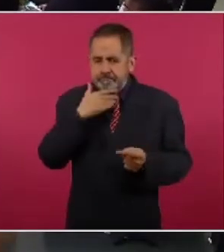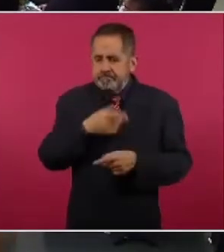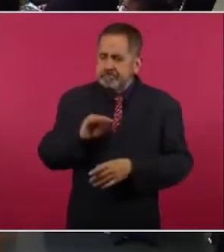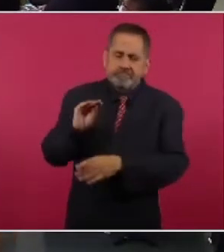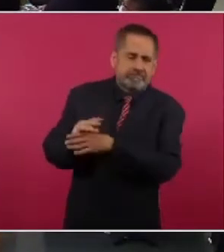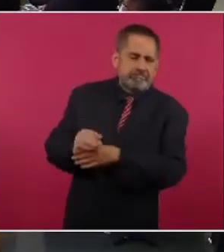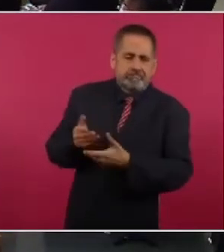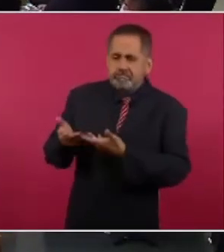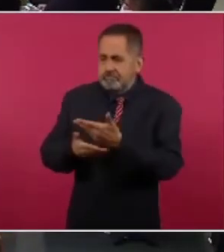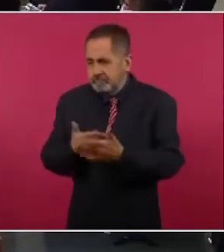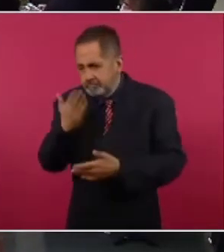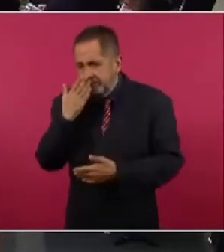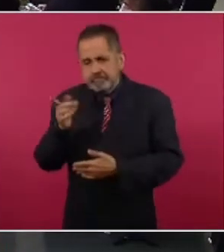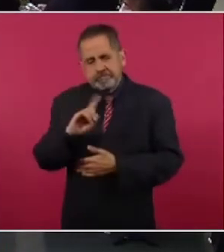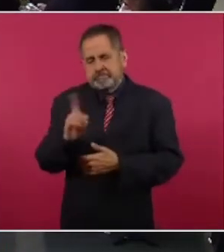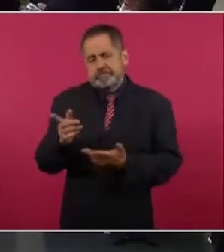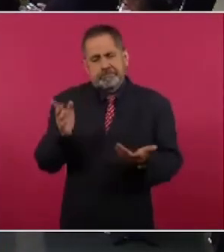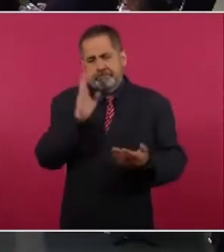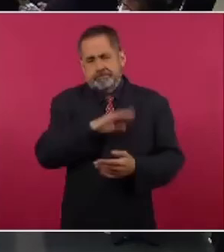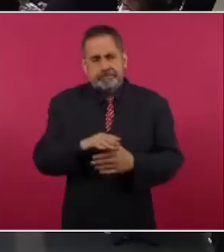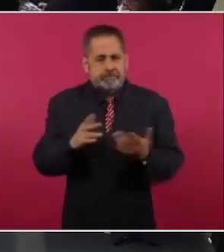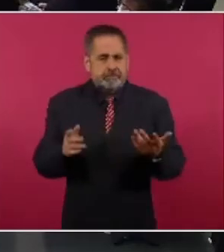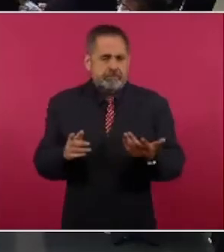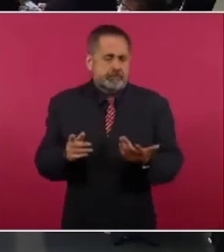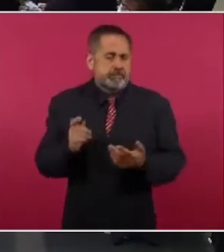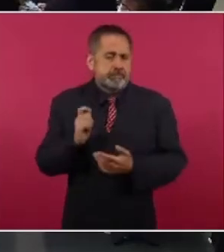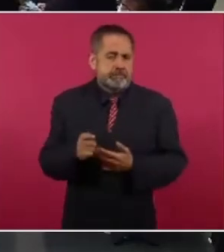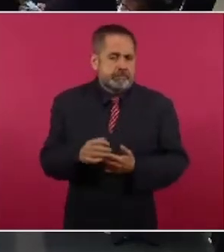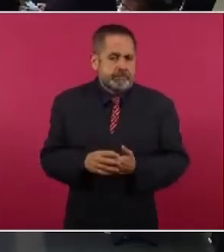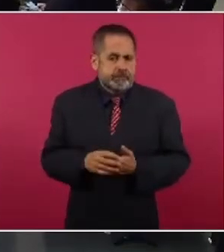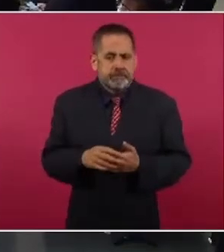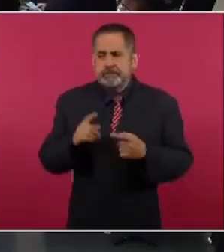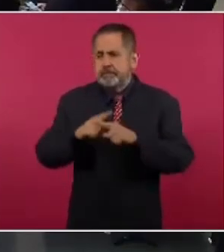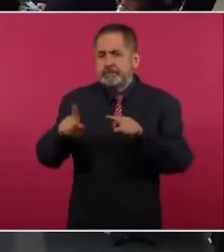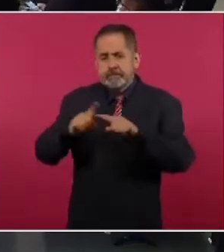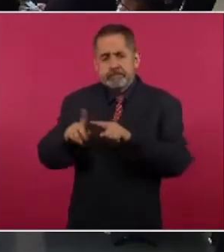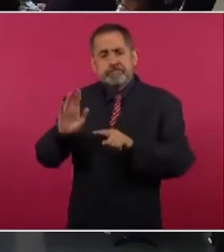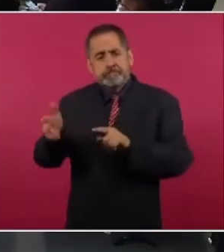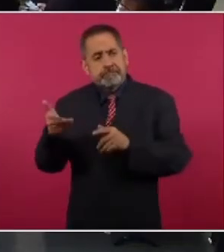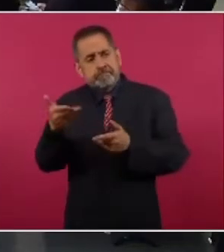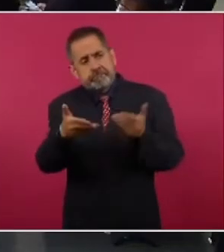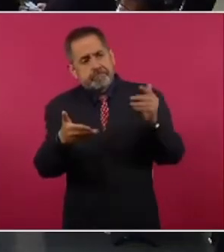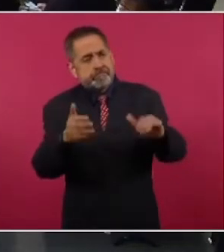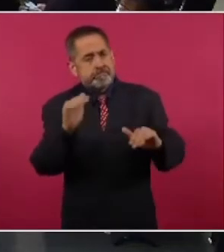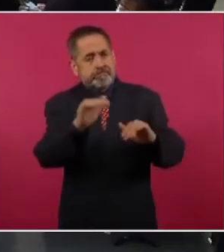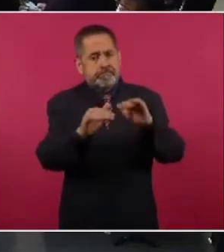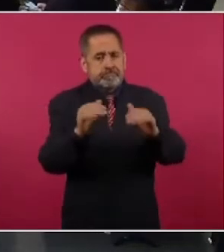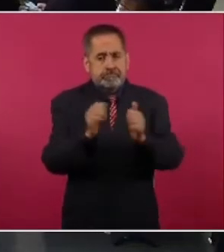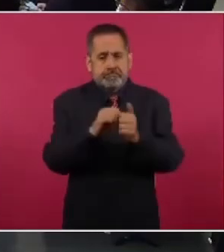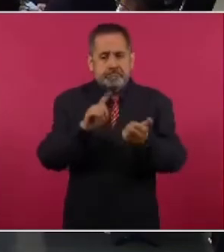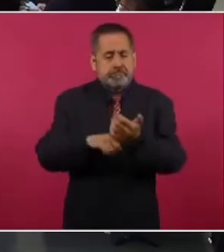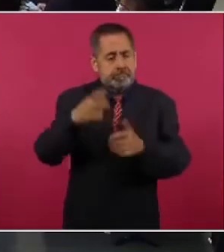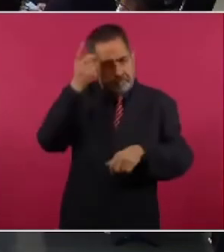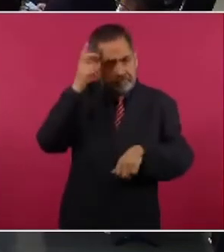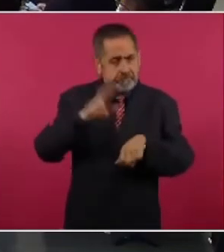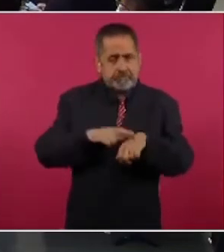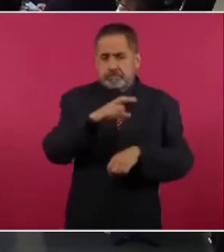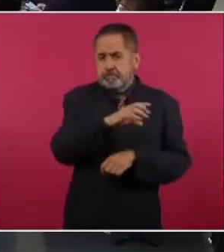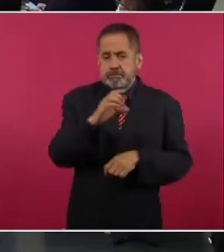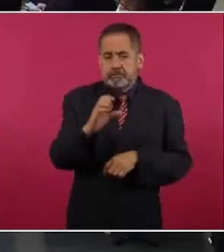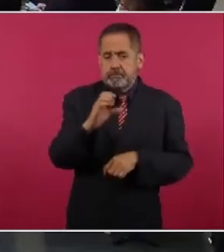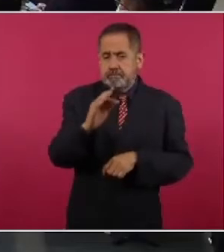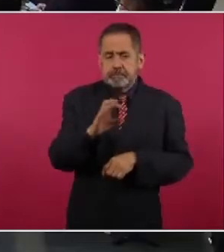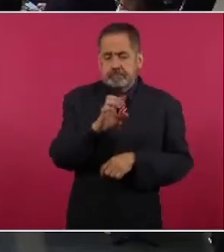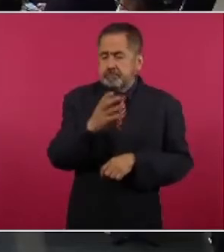mal servicio en CFE. Dicen que por diferentes medios han intentado hablar con el director de la